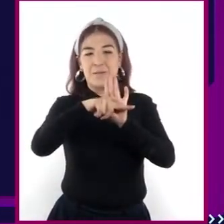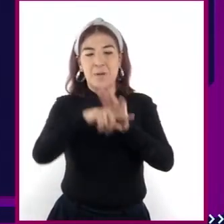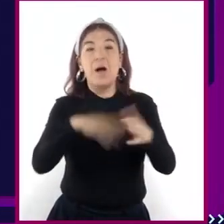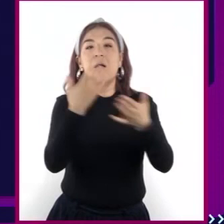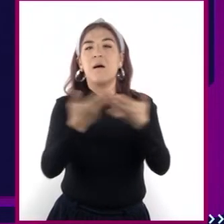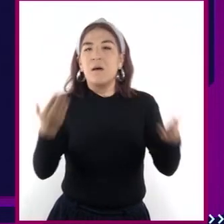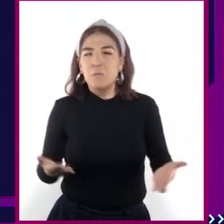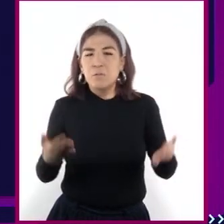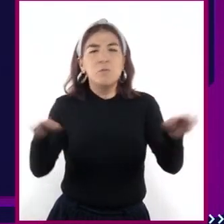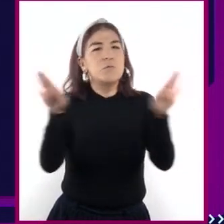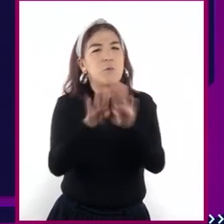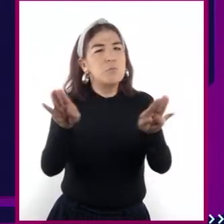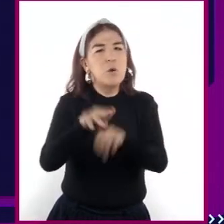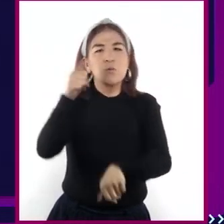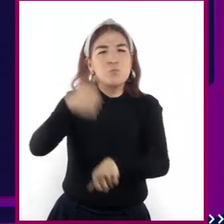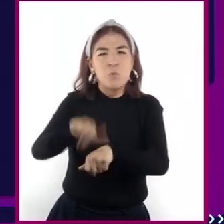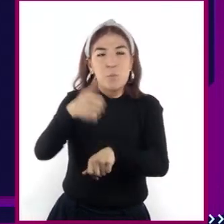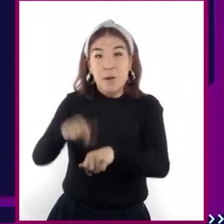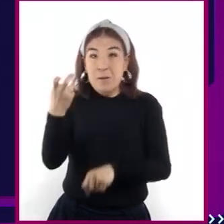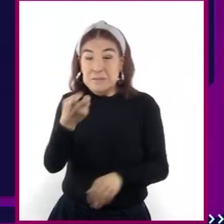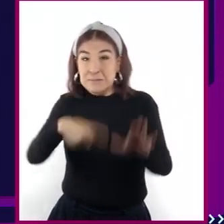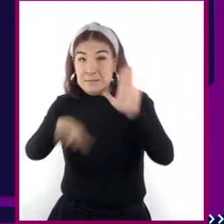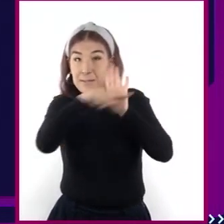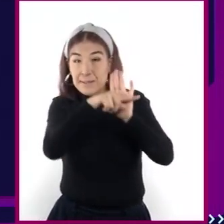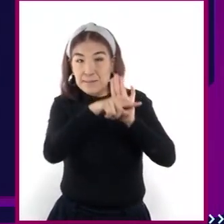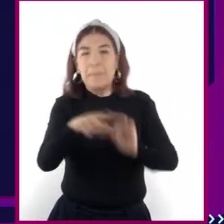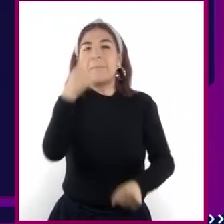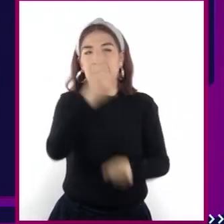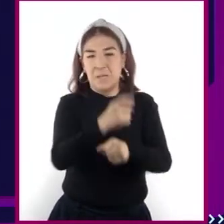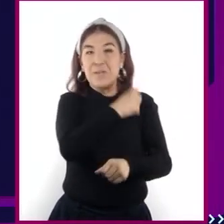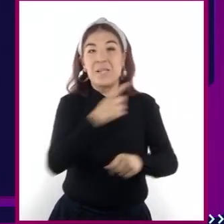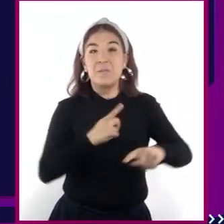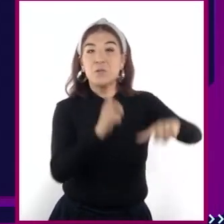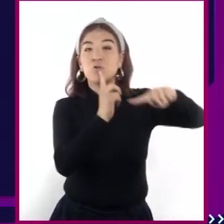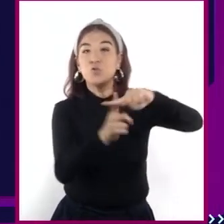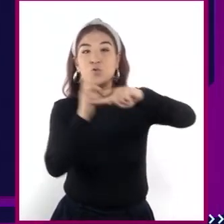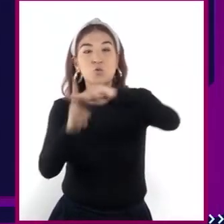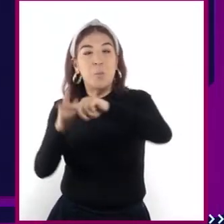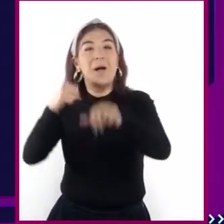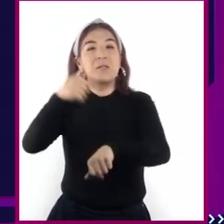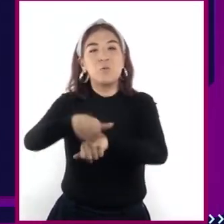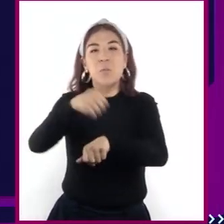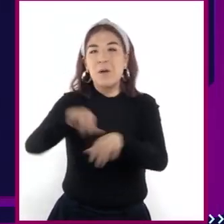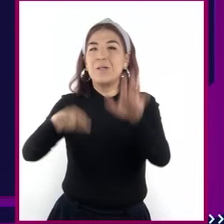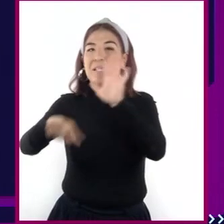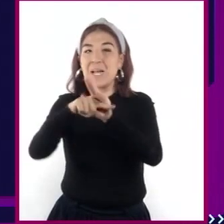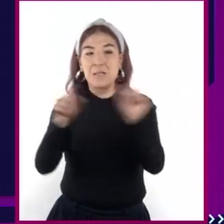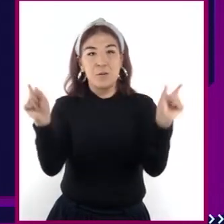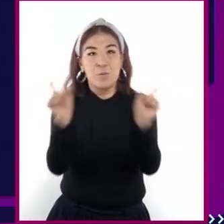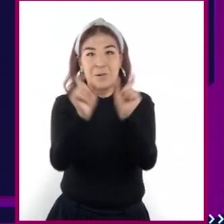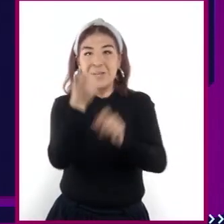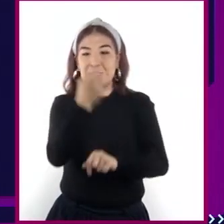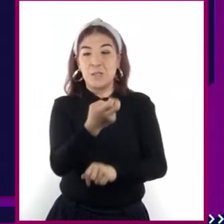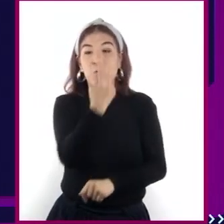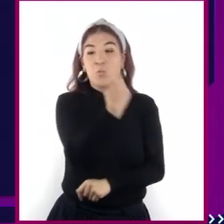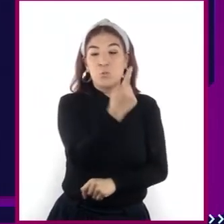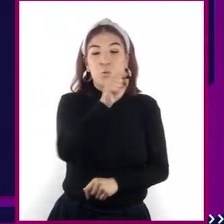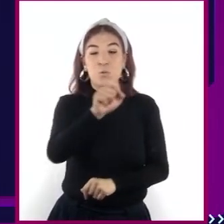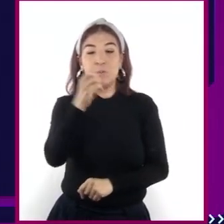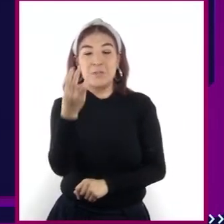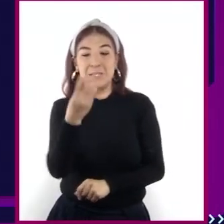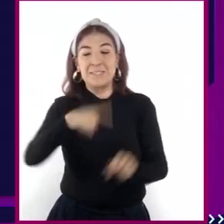Ahora, representado la adición, primero sumaré los números negativos. Al sumar 1.3 negativo